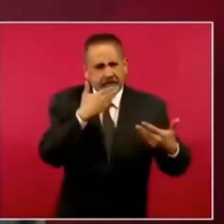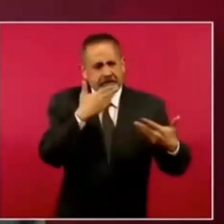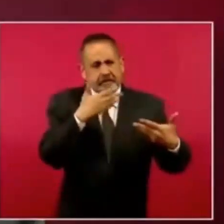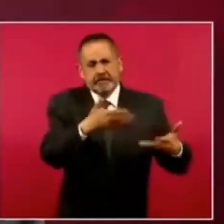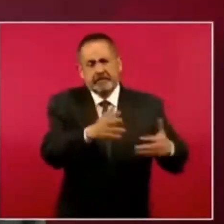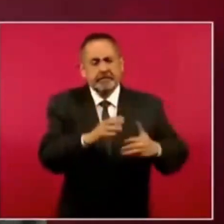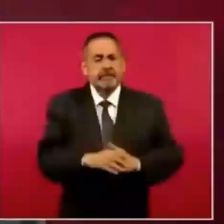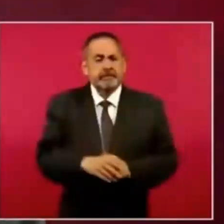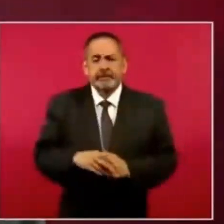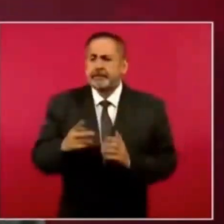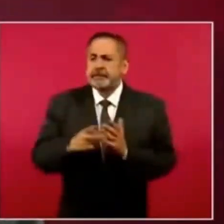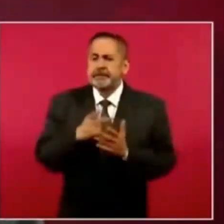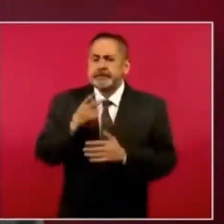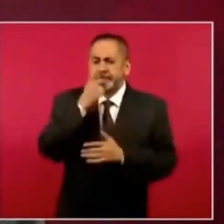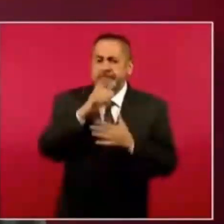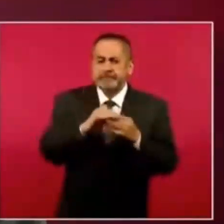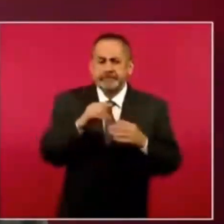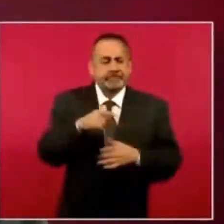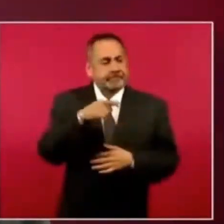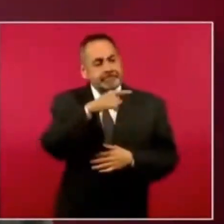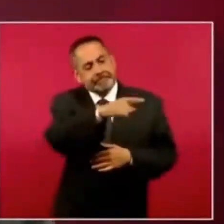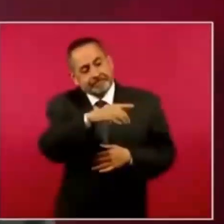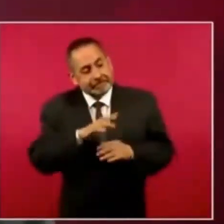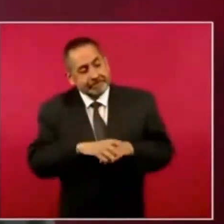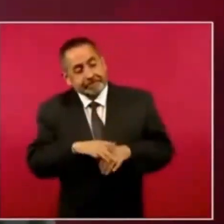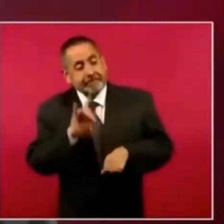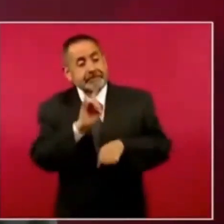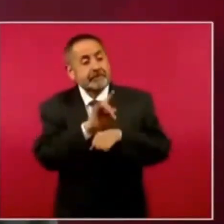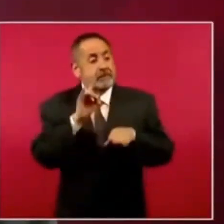ya lo he dicho es un estritis